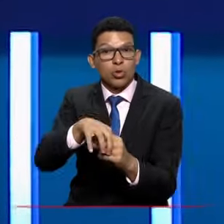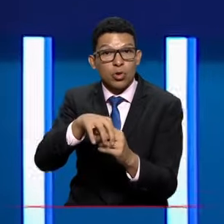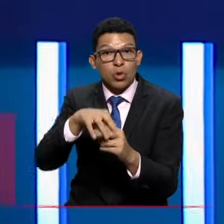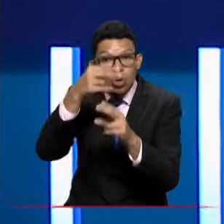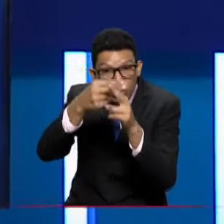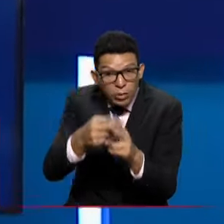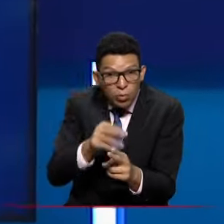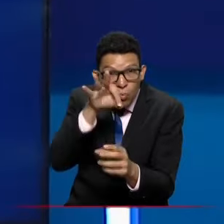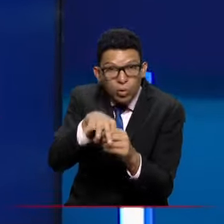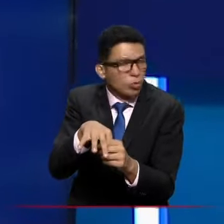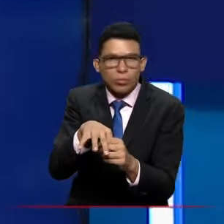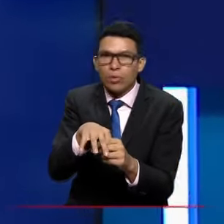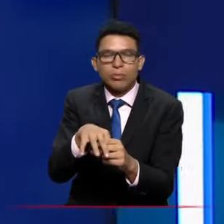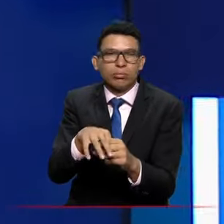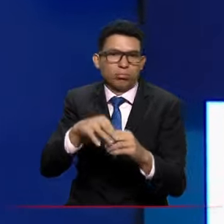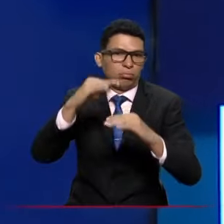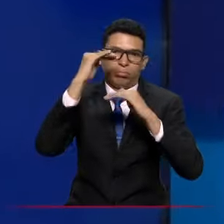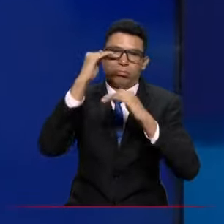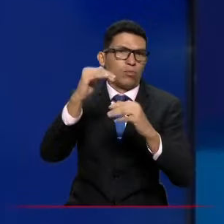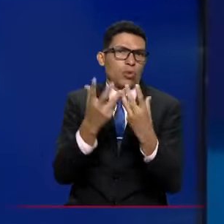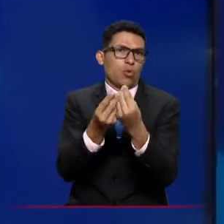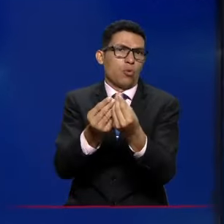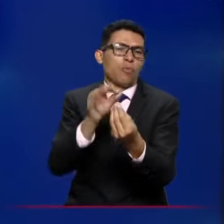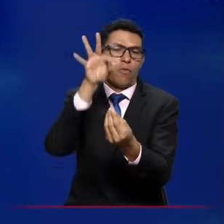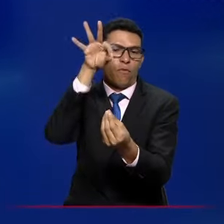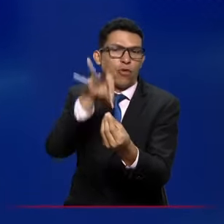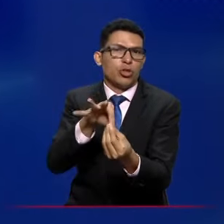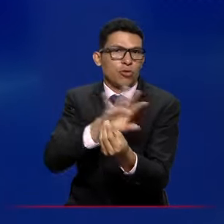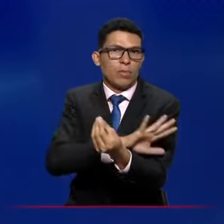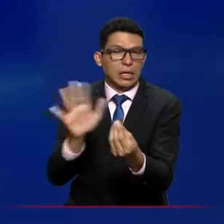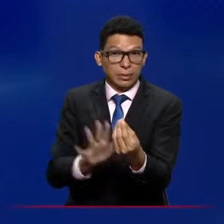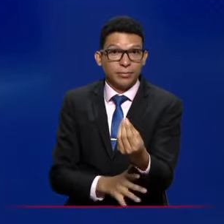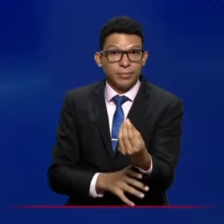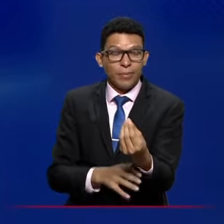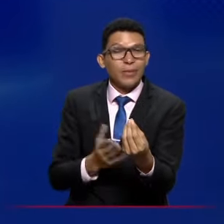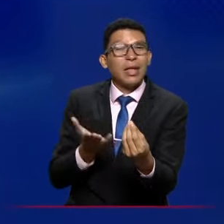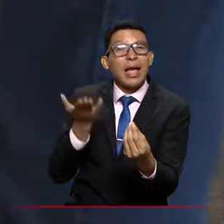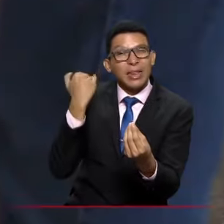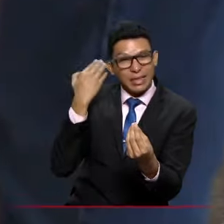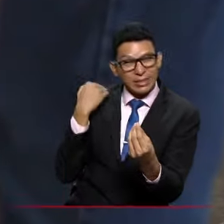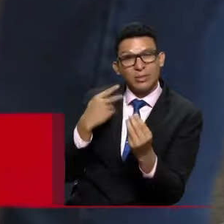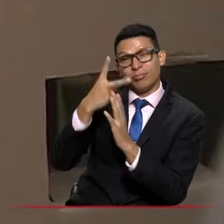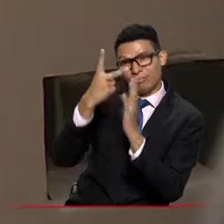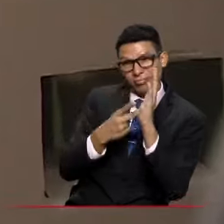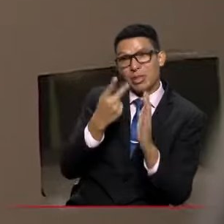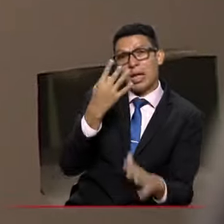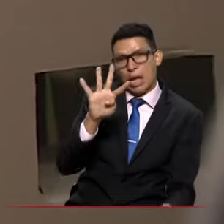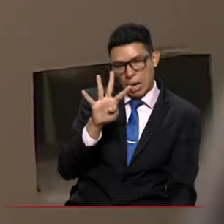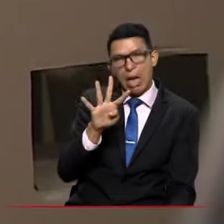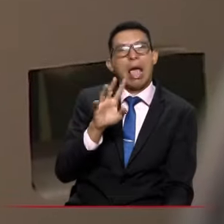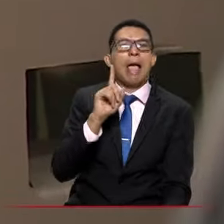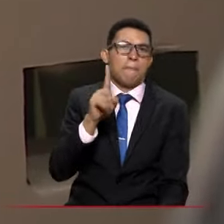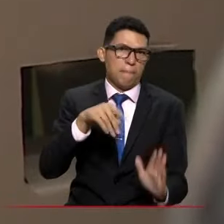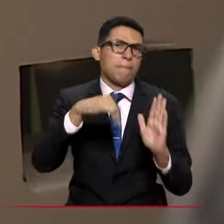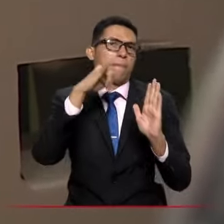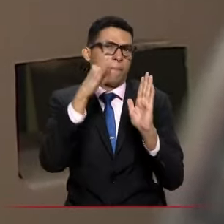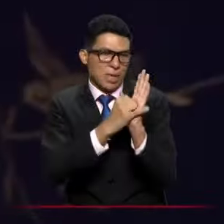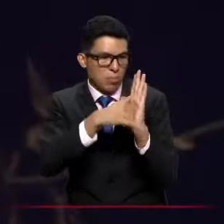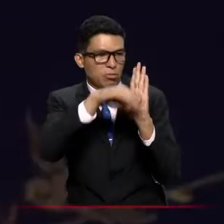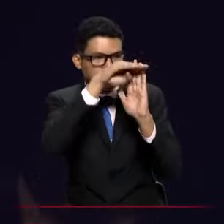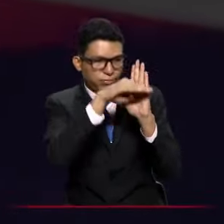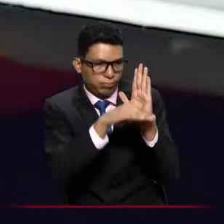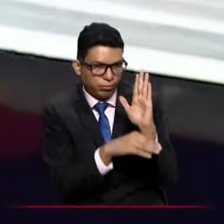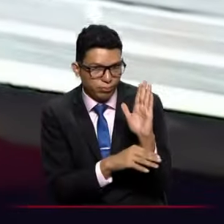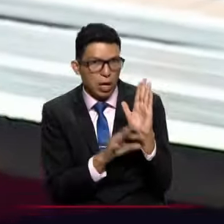de 2026. En la primera elección en la que participó esta colectividad en las elecciones de 2014, la lista fue